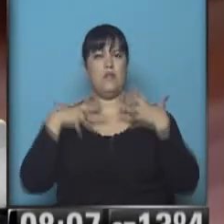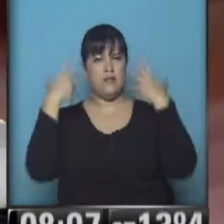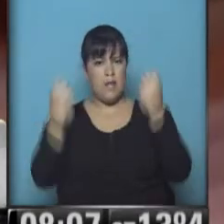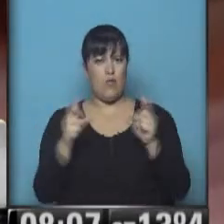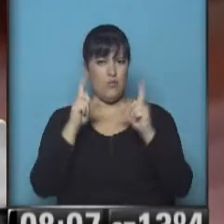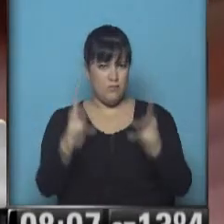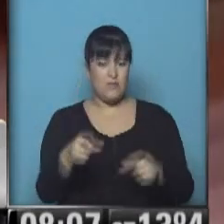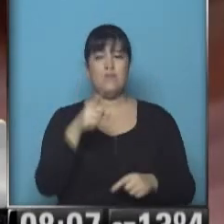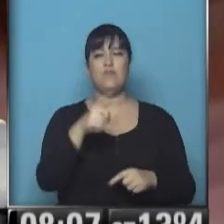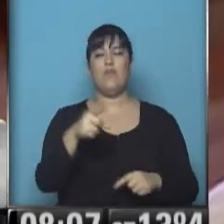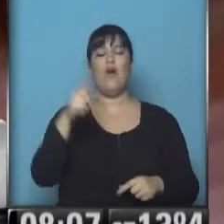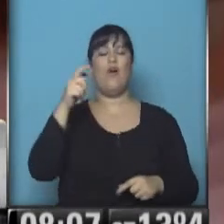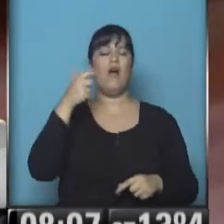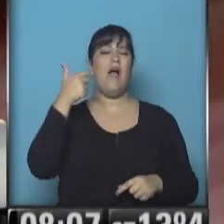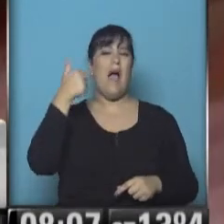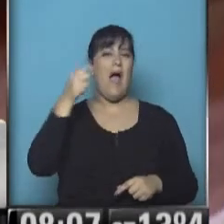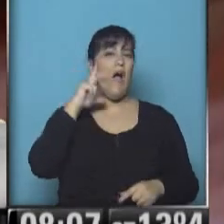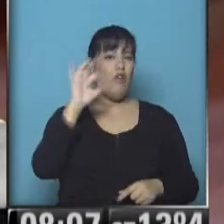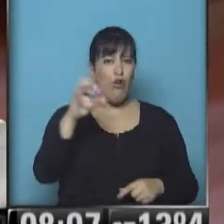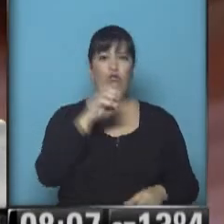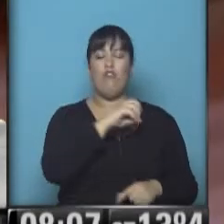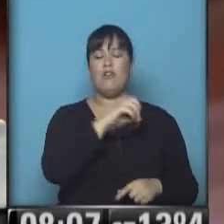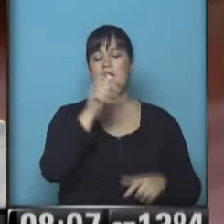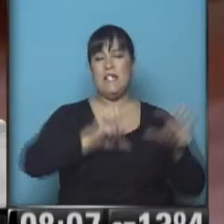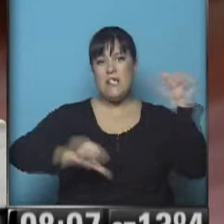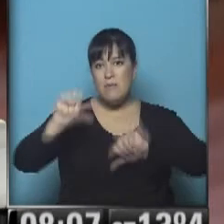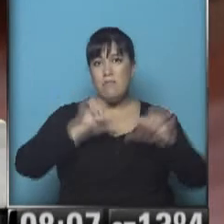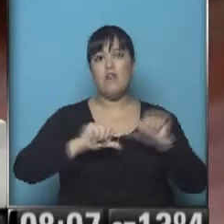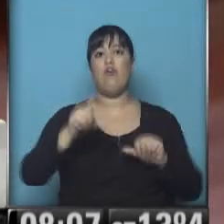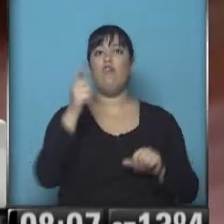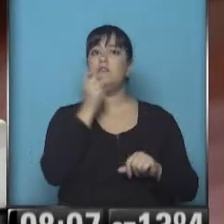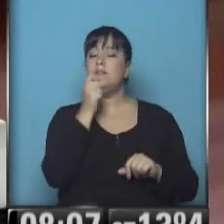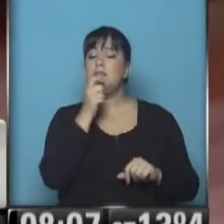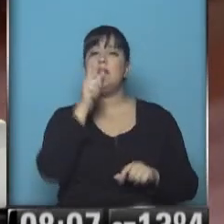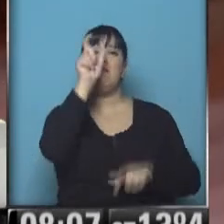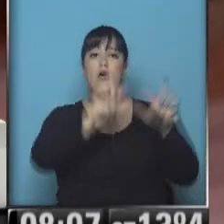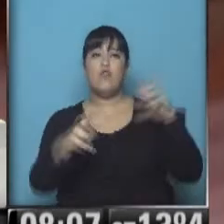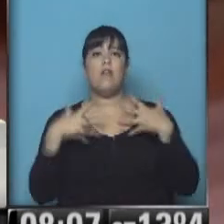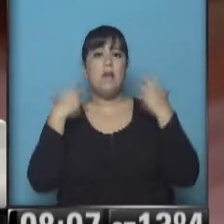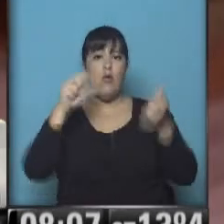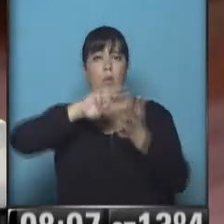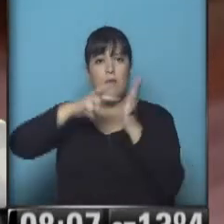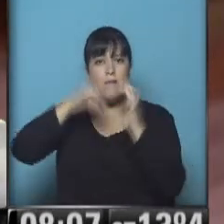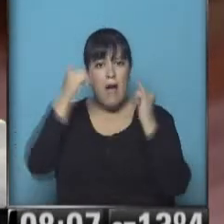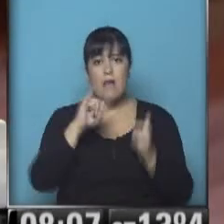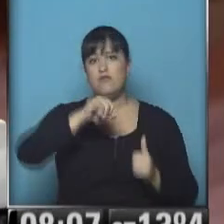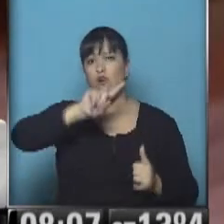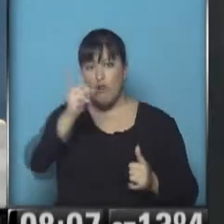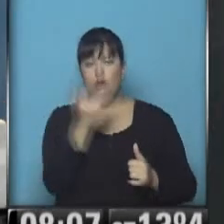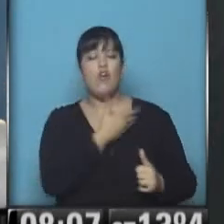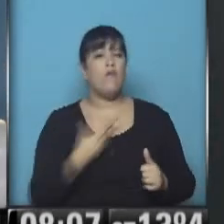este agroquímico. Quería saber si el Ministerio de Salud tiene alguna información al respecto y si se conoce algún dato de esto, si se va a hacer algo al respecto.